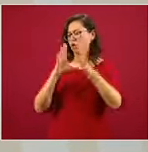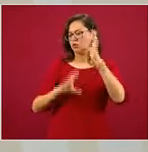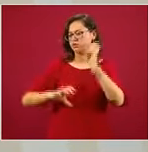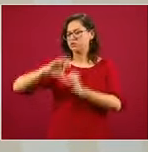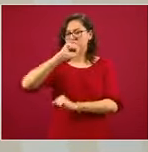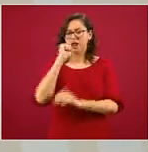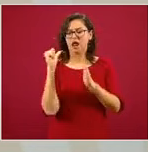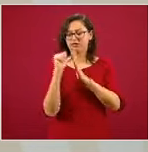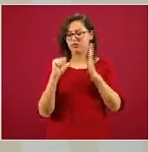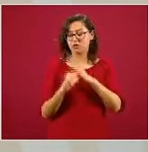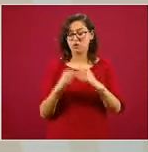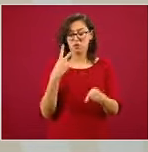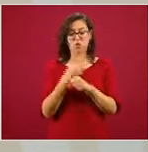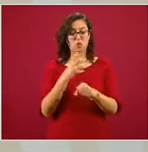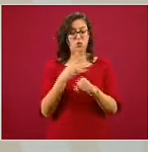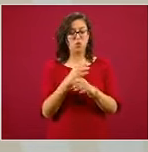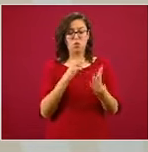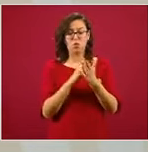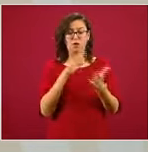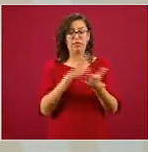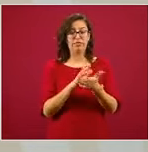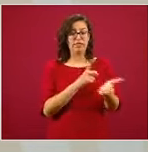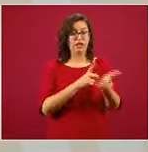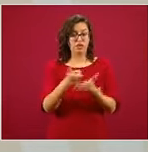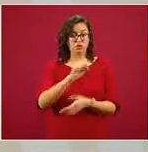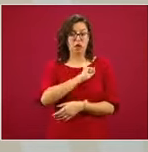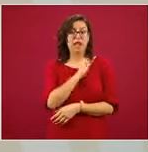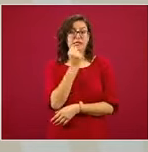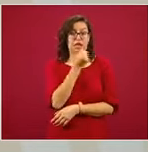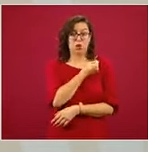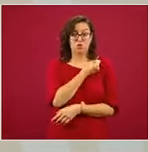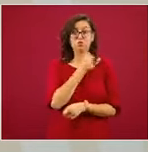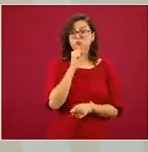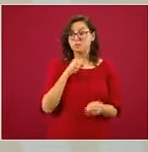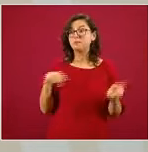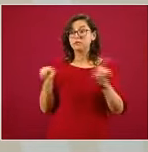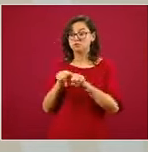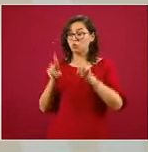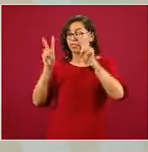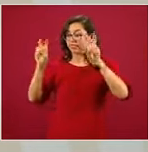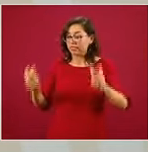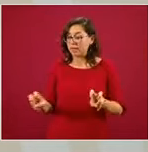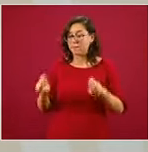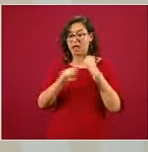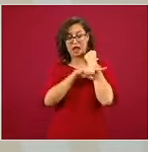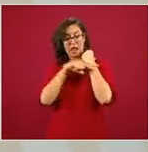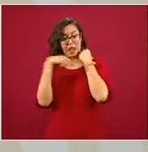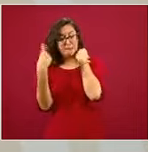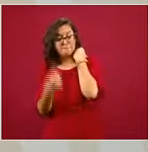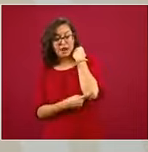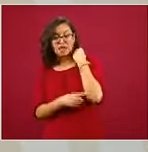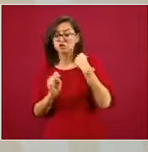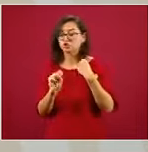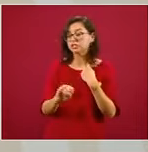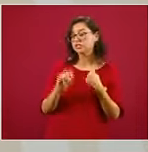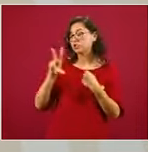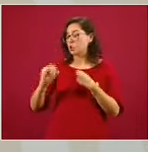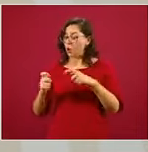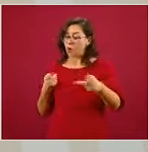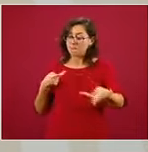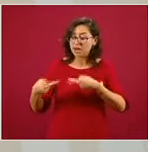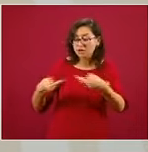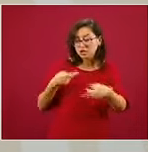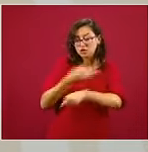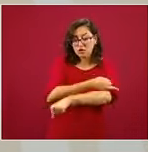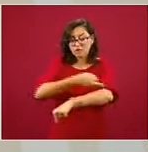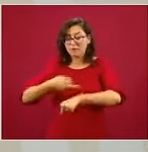mexicanos y como tal nos interesa enfatizar la importancia de la planificación familiar, el derecho a